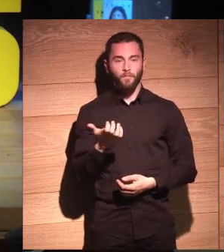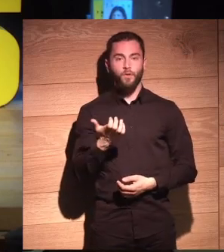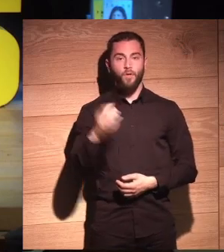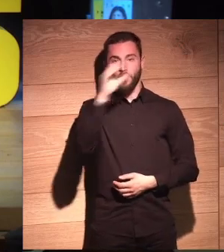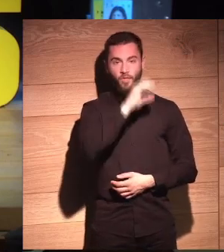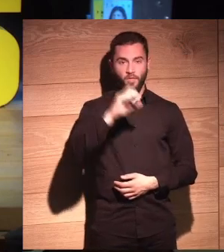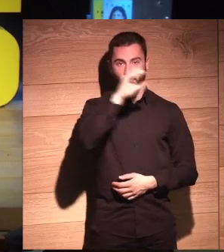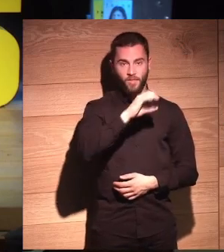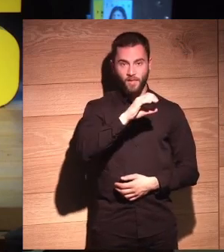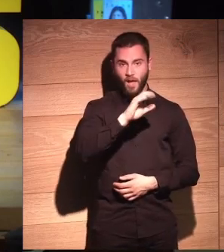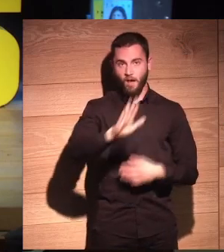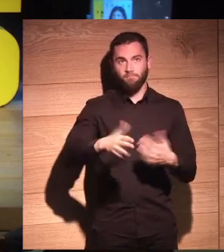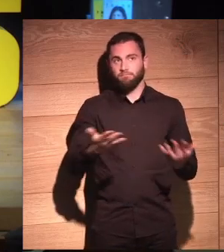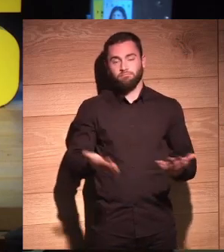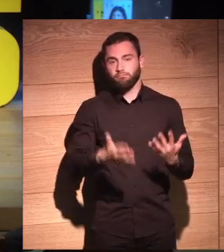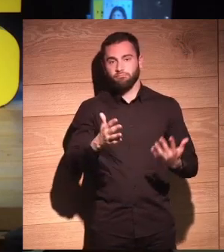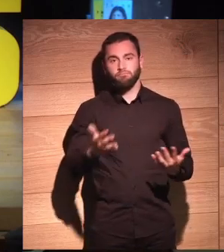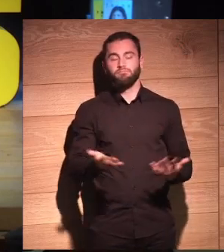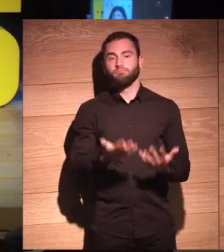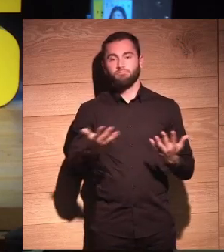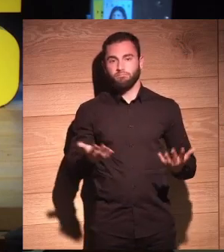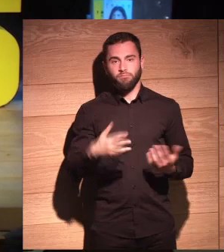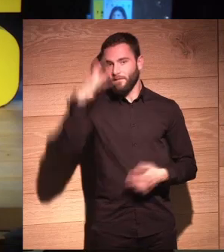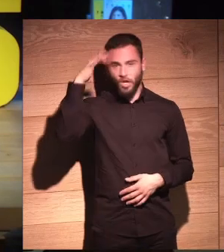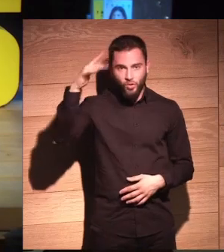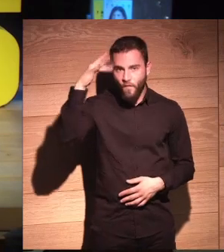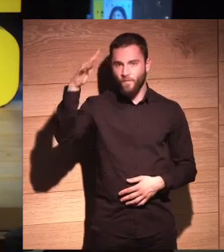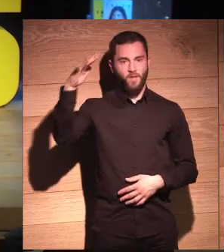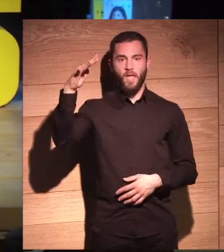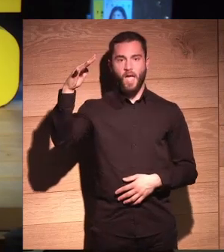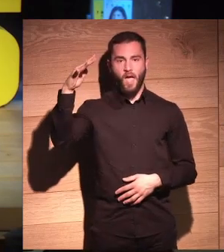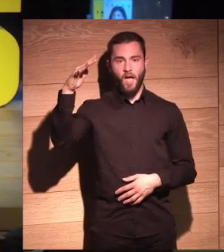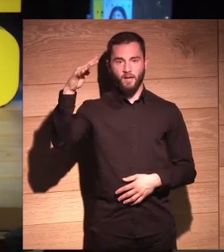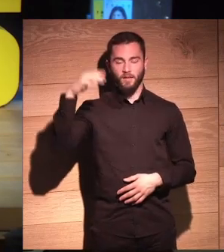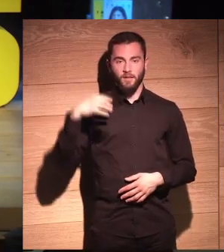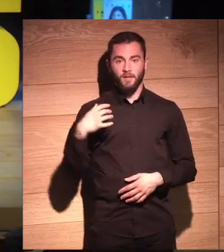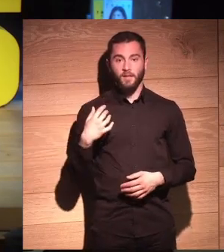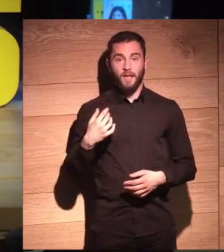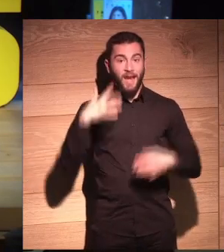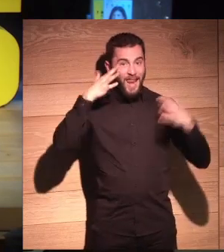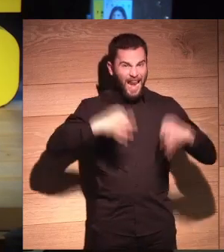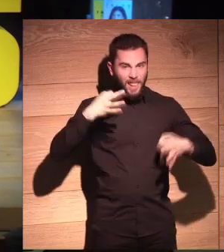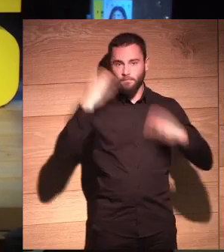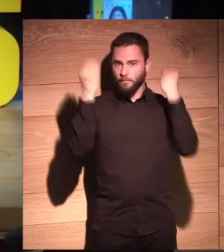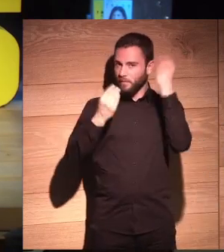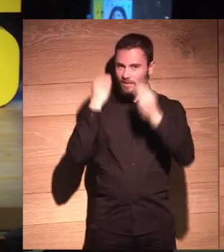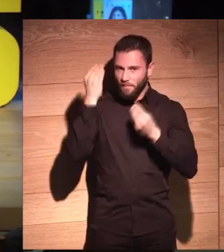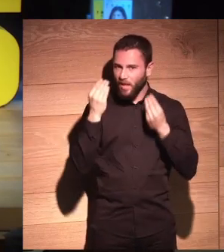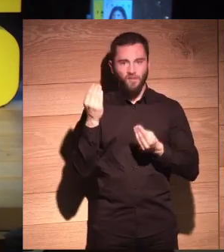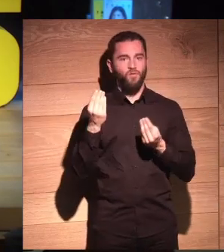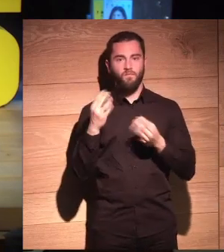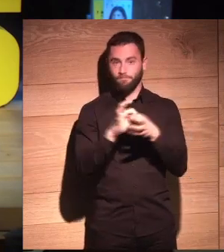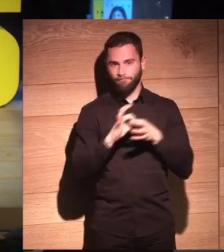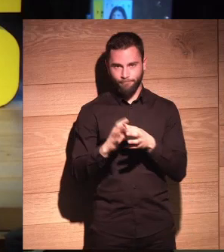la ciencia hasta la filosofía o el planteamiento de qué es la realidad, ¿no?